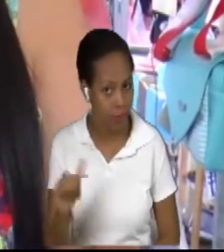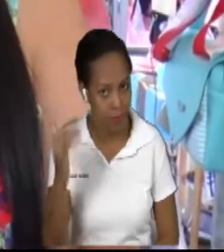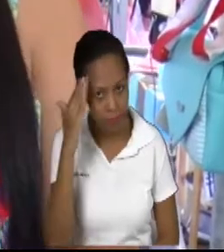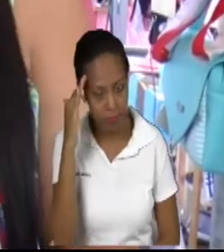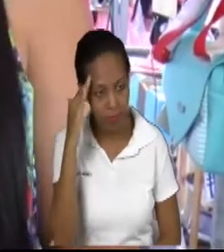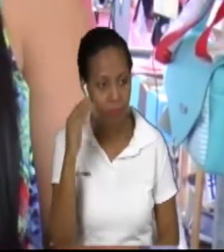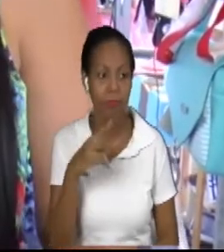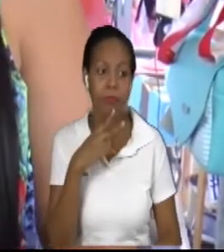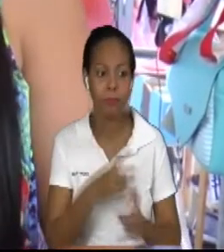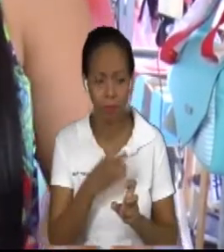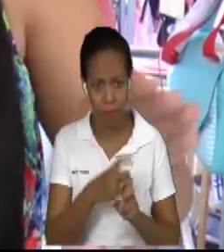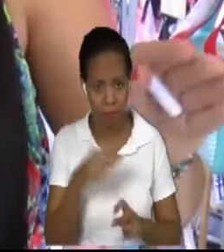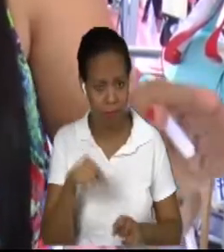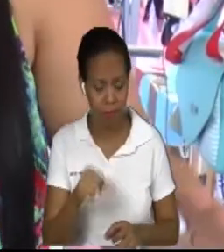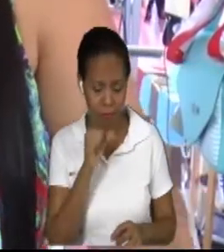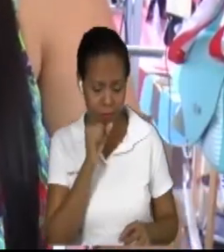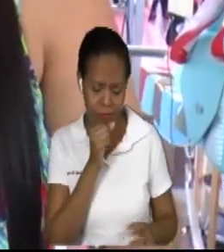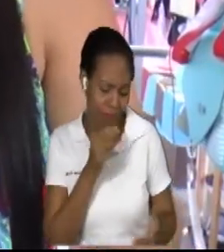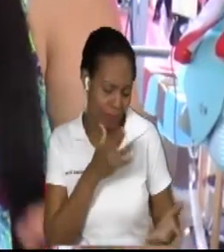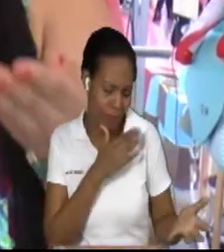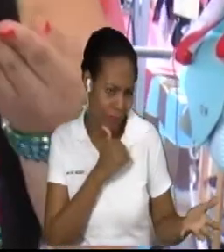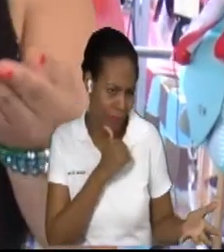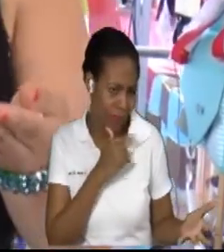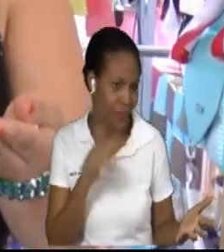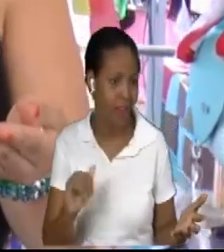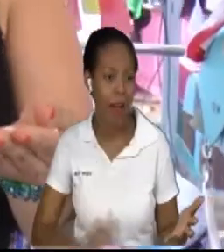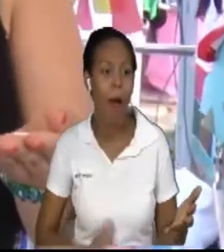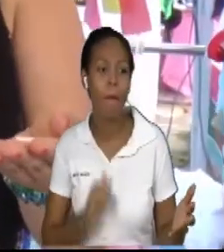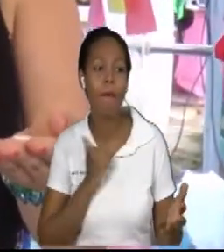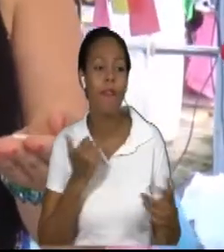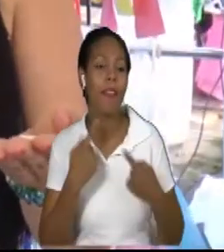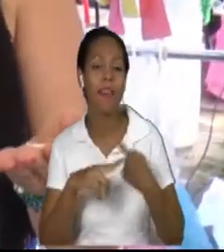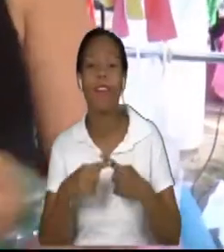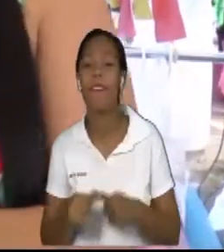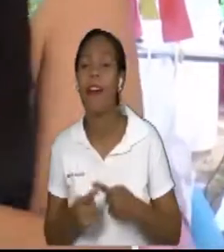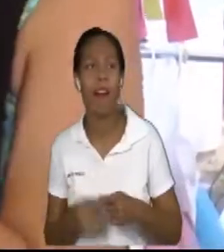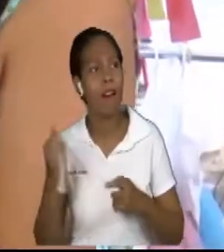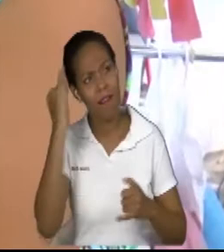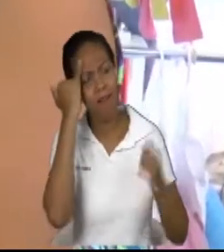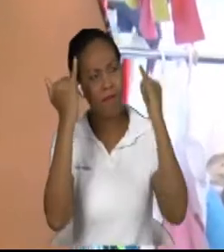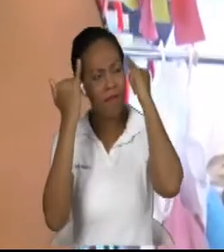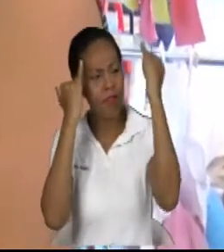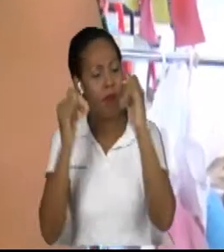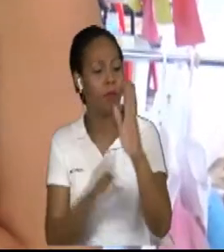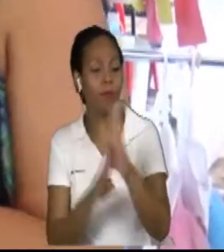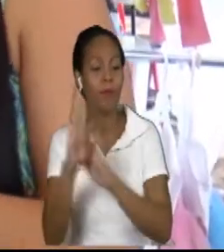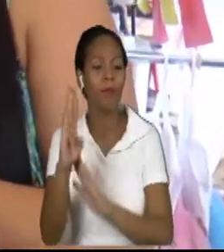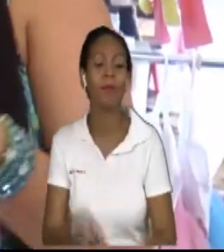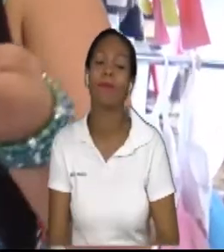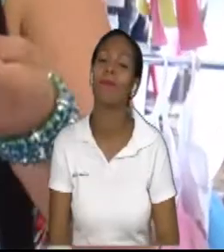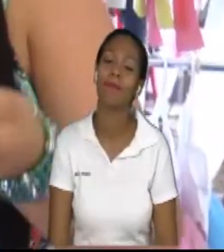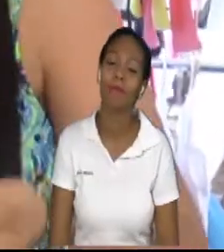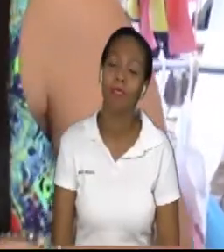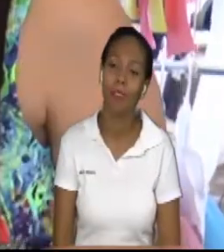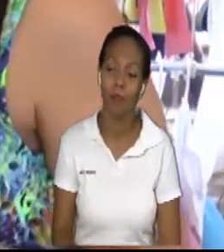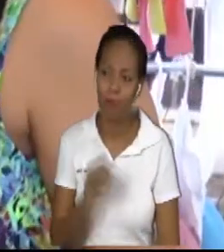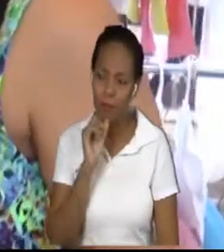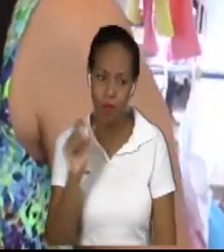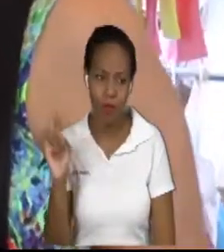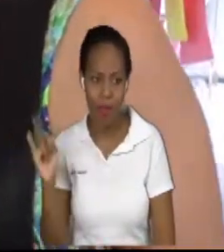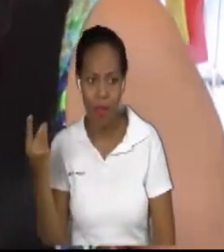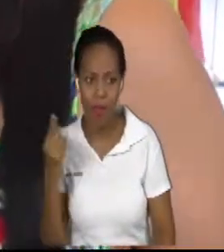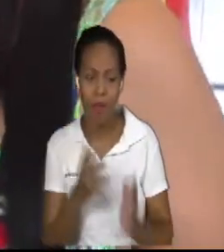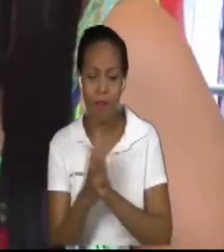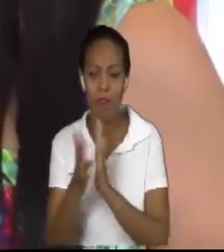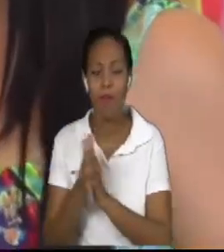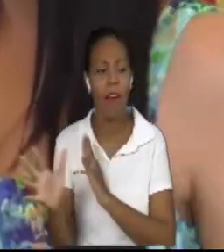Barranca Bermeja no existe, solamente oportunidades para que usted pueda salir adelante. Ese mensaje fraterno a todas las